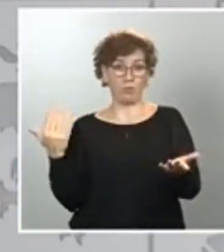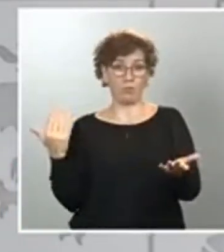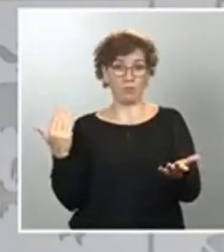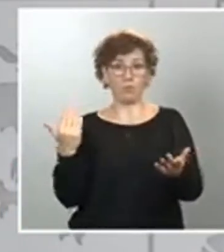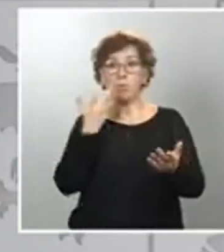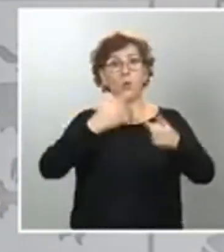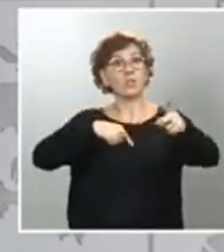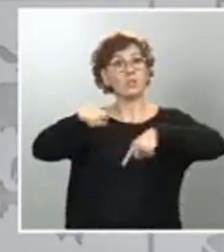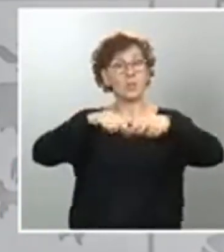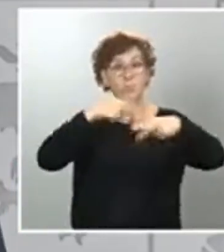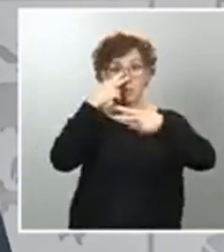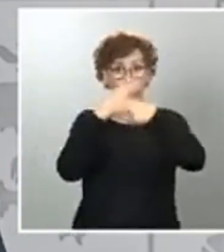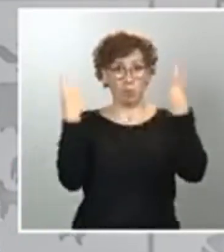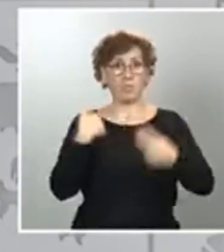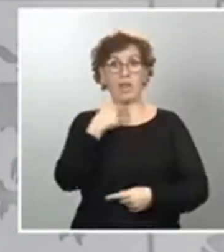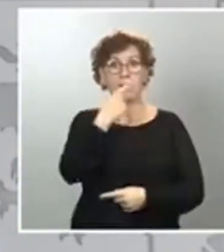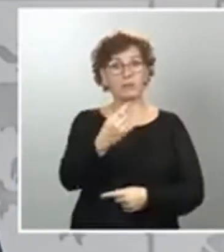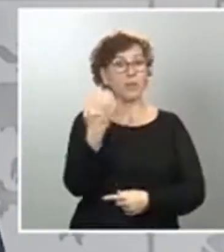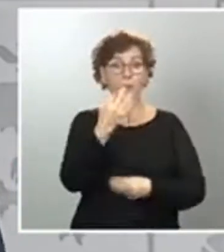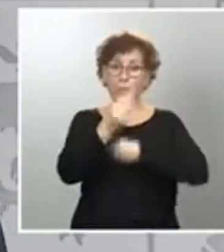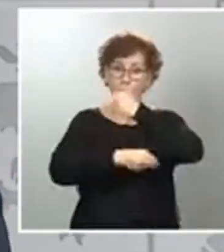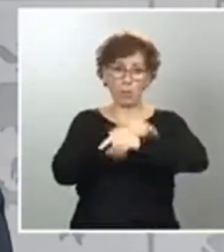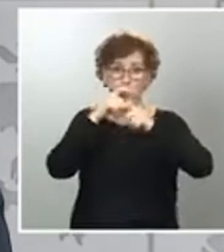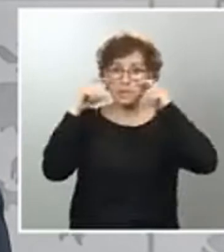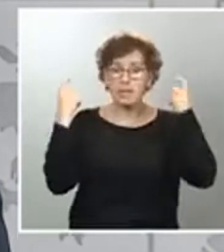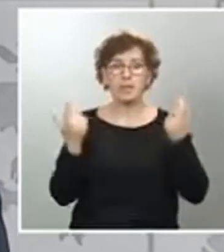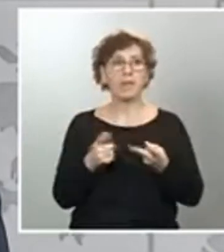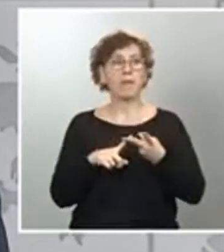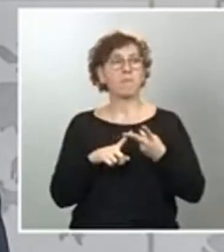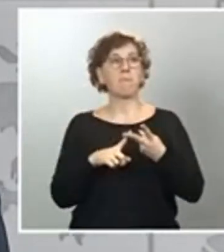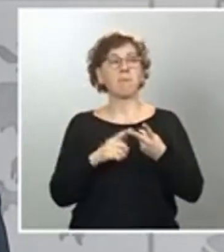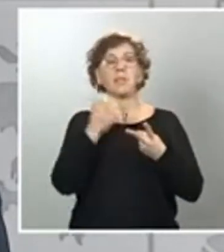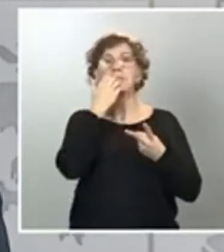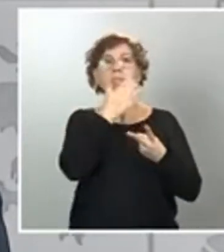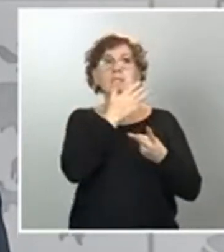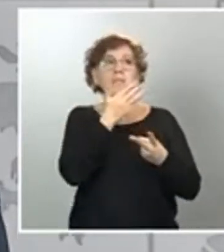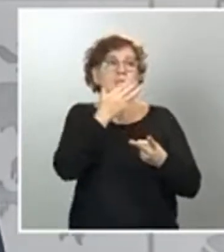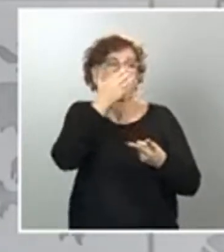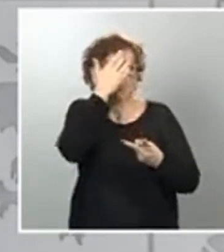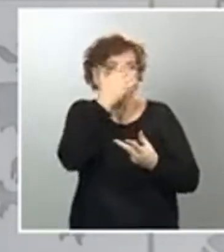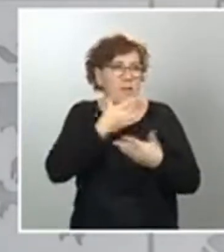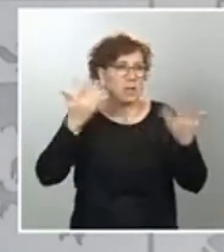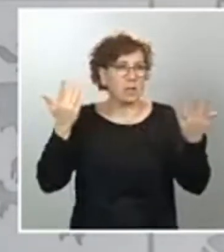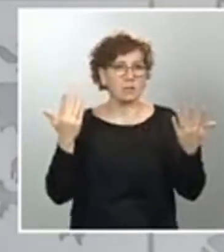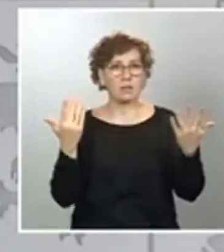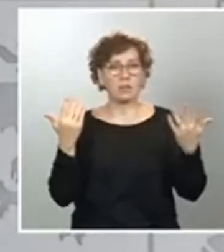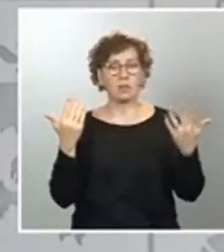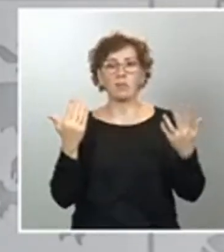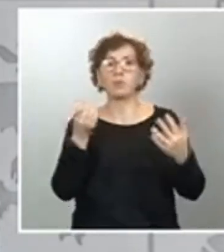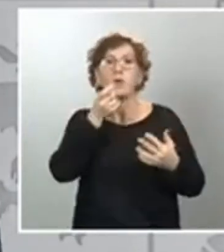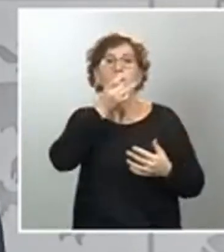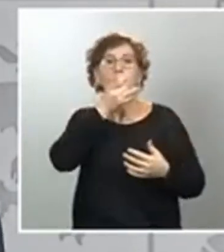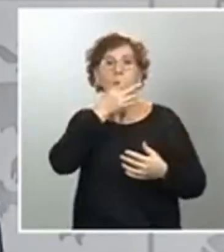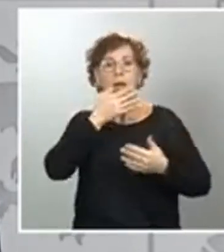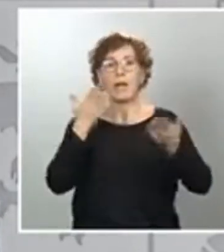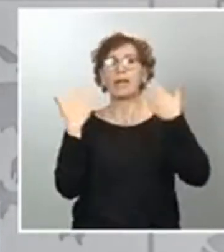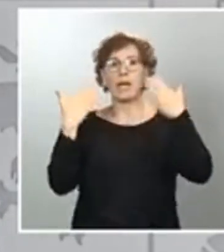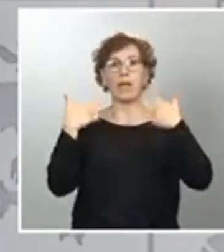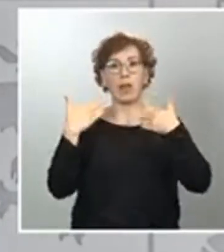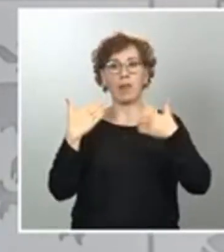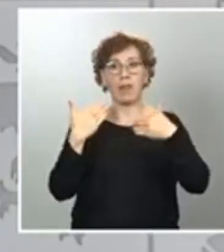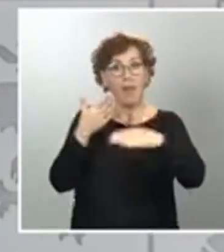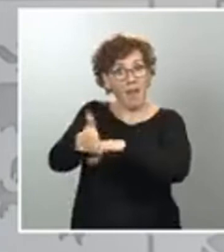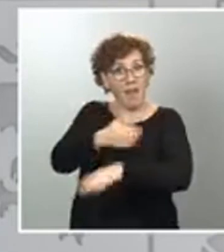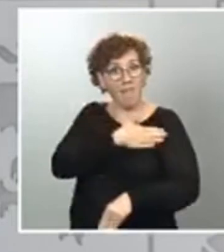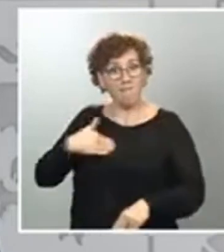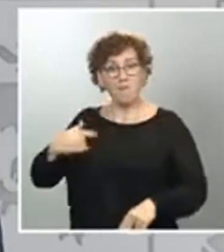público con la mascarilla. Si queremos ir, por ejemplo, pues a una terraza, pues tendrá que estar reglada en función del